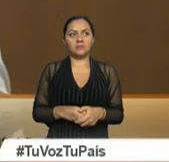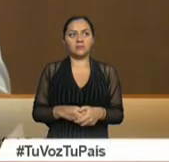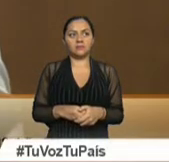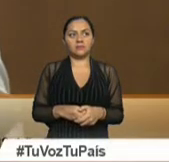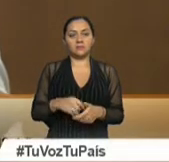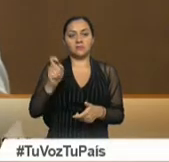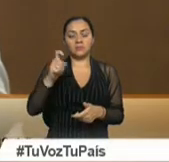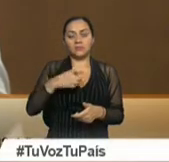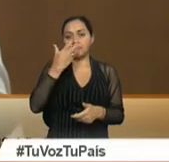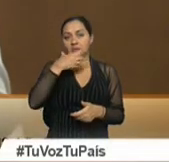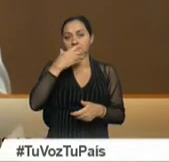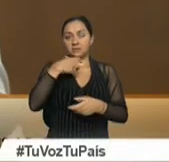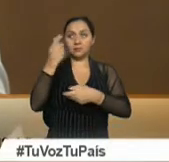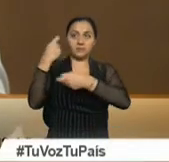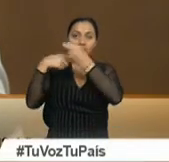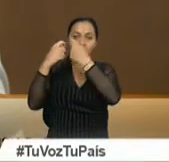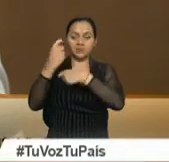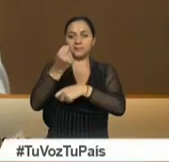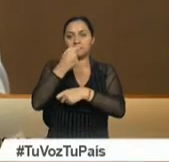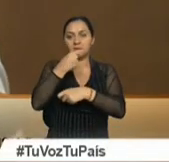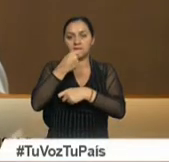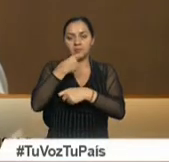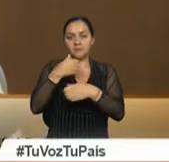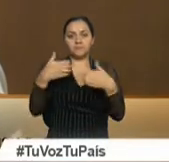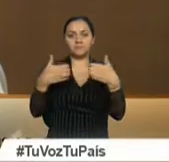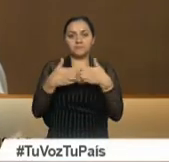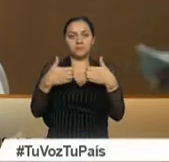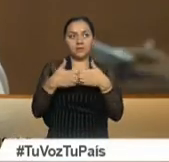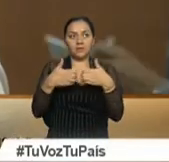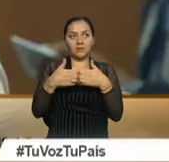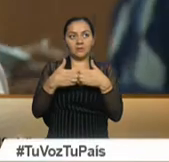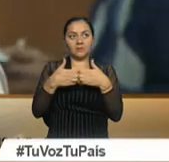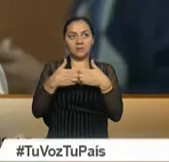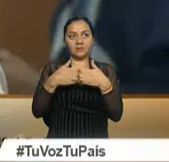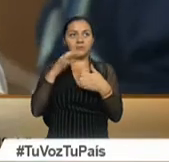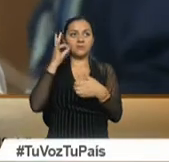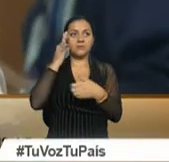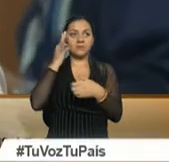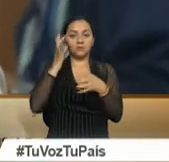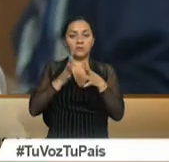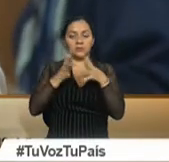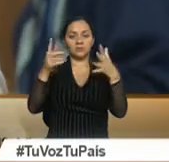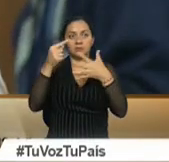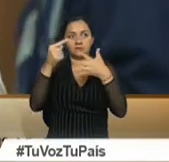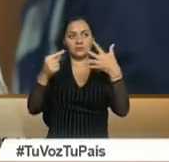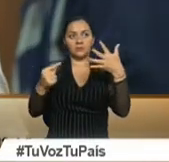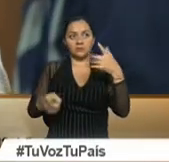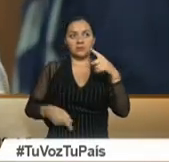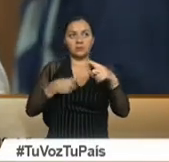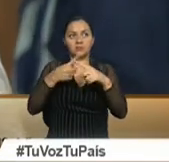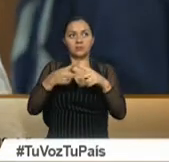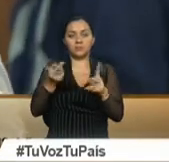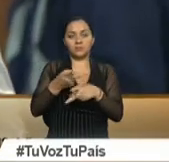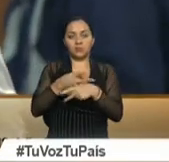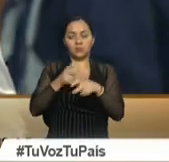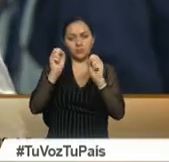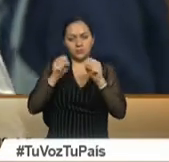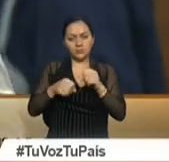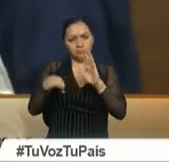manzanas frescas, medicamentos, maquinaria, fruta en general y una serie de productos que